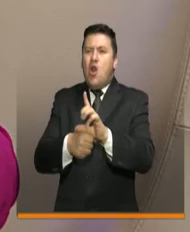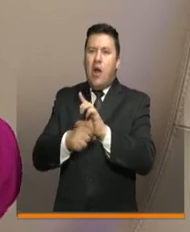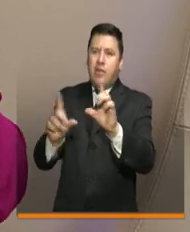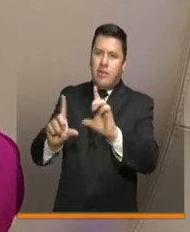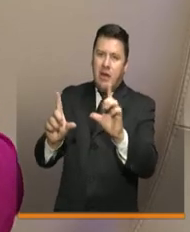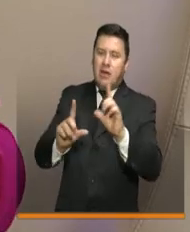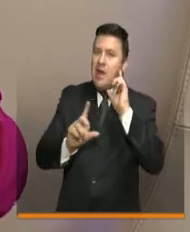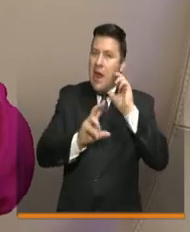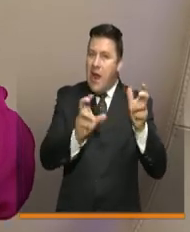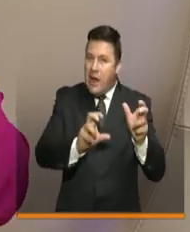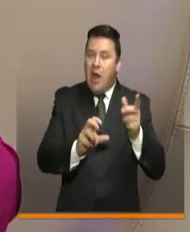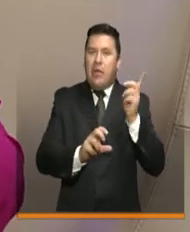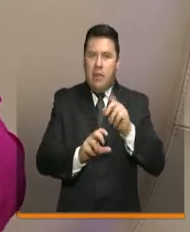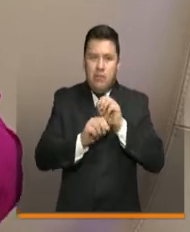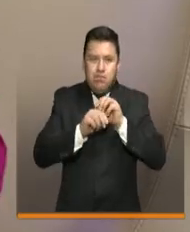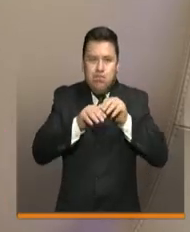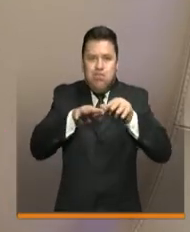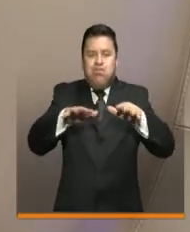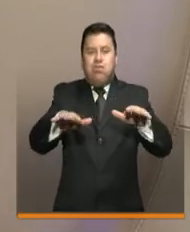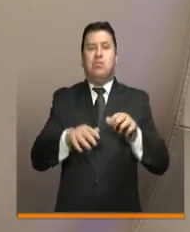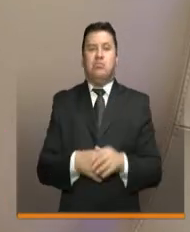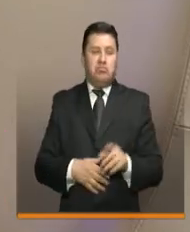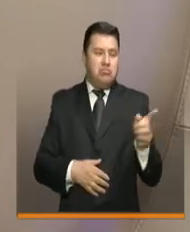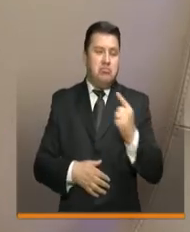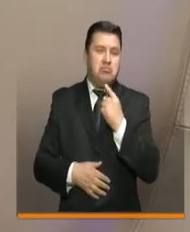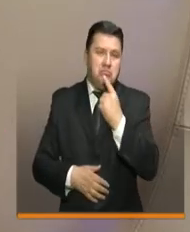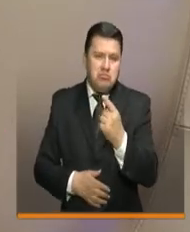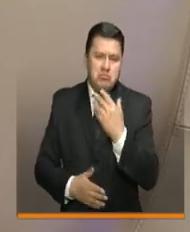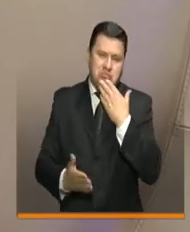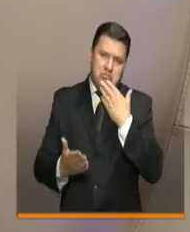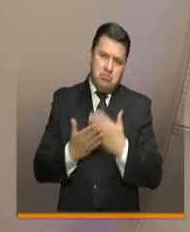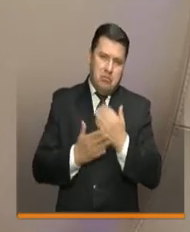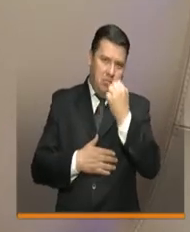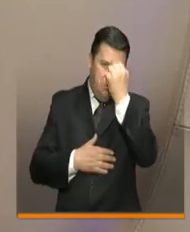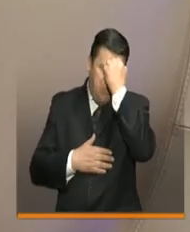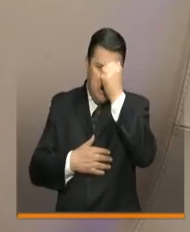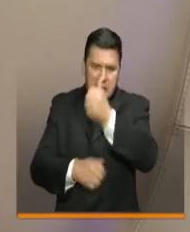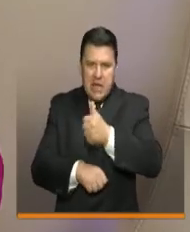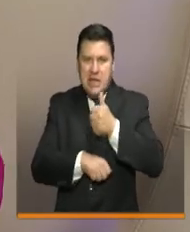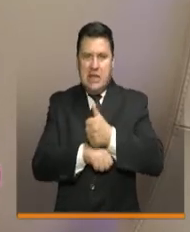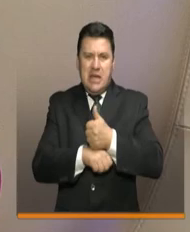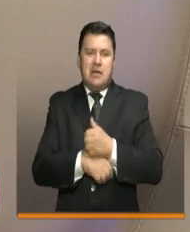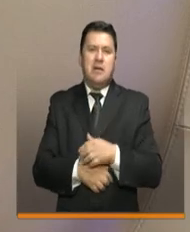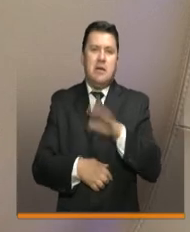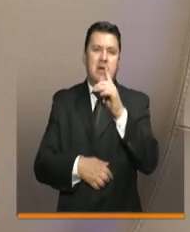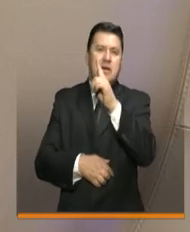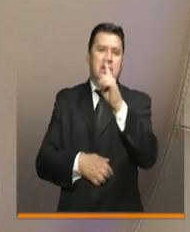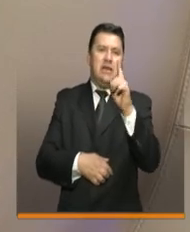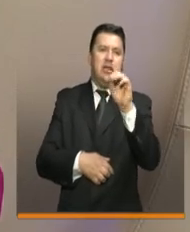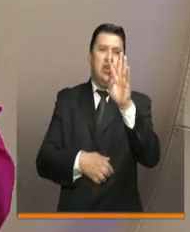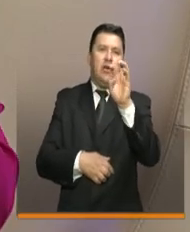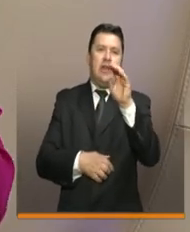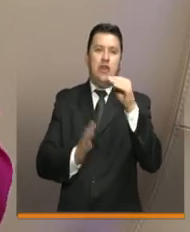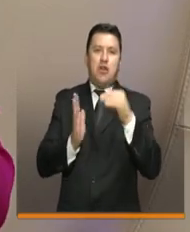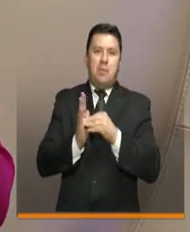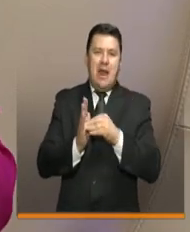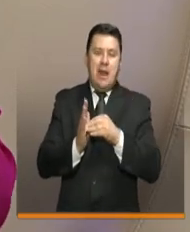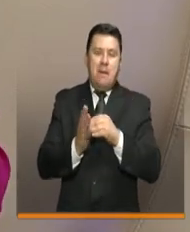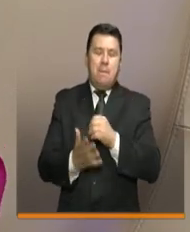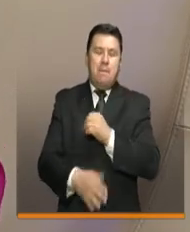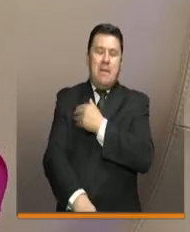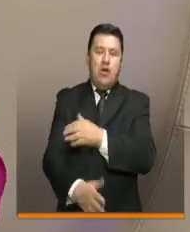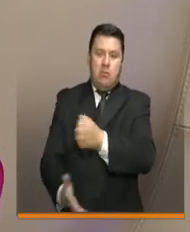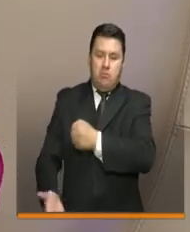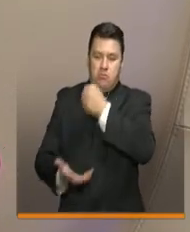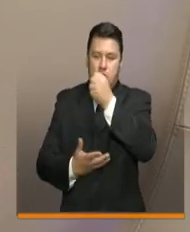a iniciar con Radio Nacional y emisoras, y usted lo ha dicho, agradecimiento a los profes, a los directivos, más de 198 mil millones en recursos de calidad para